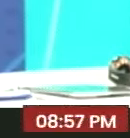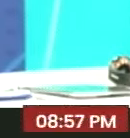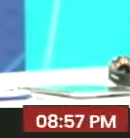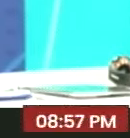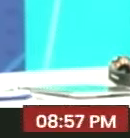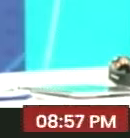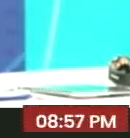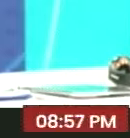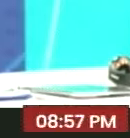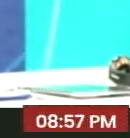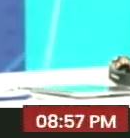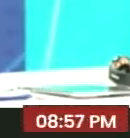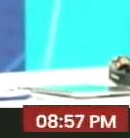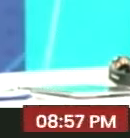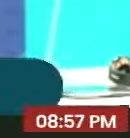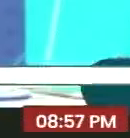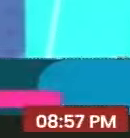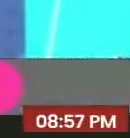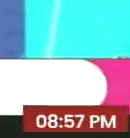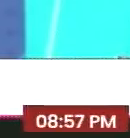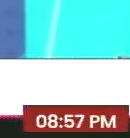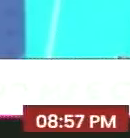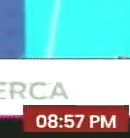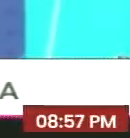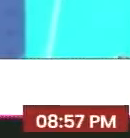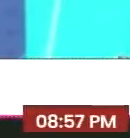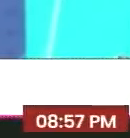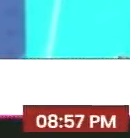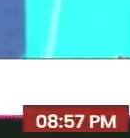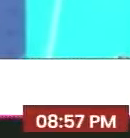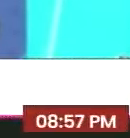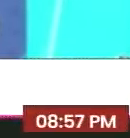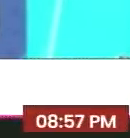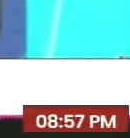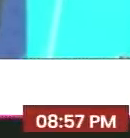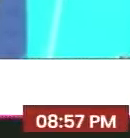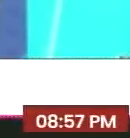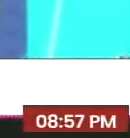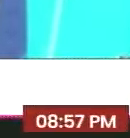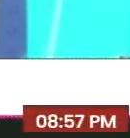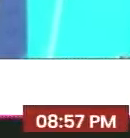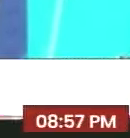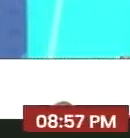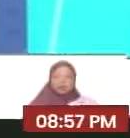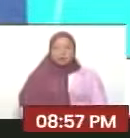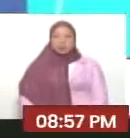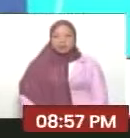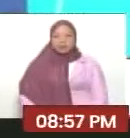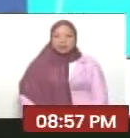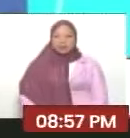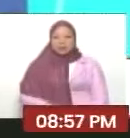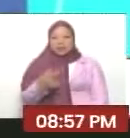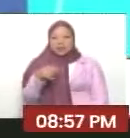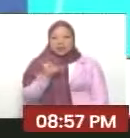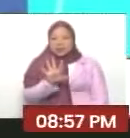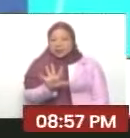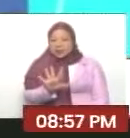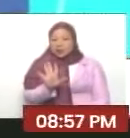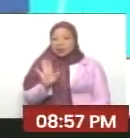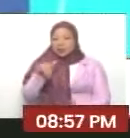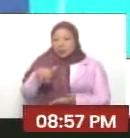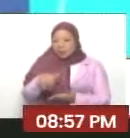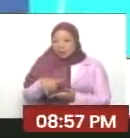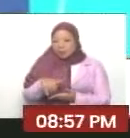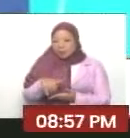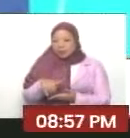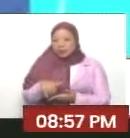Más cerca de Miranda, las 5 Mirandas. Ah, los Altos Mirandinos, los Valles del